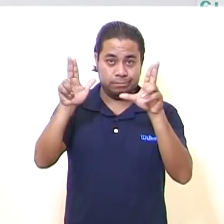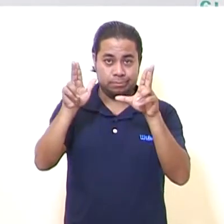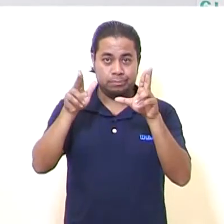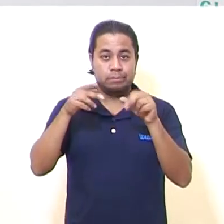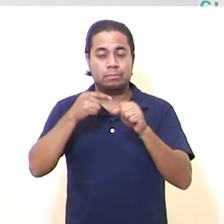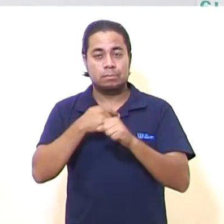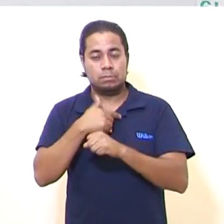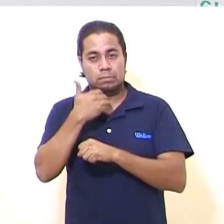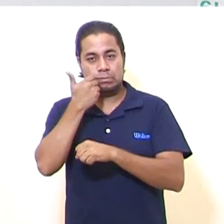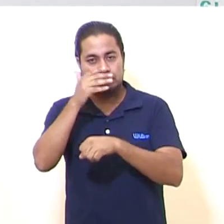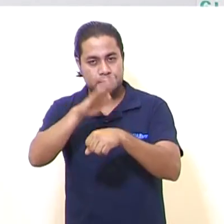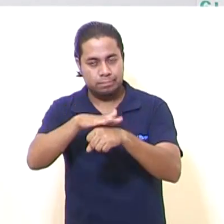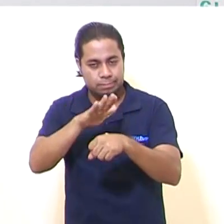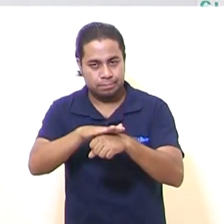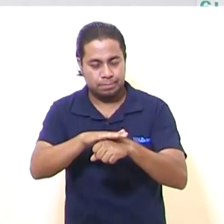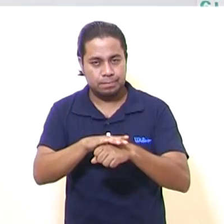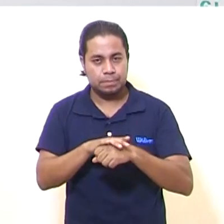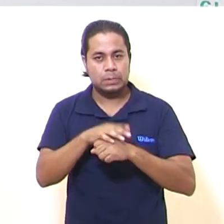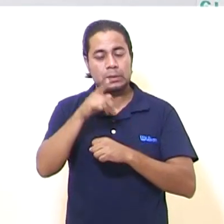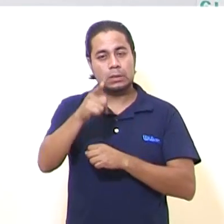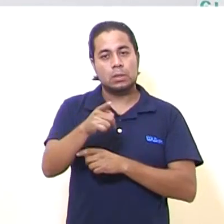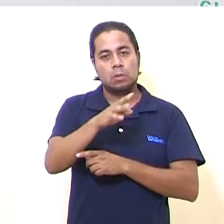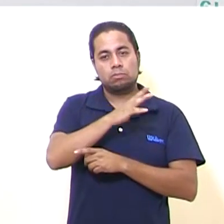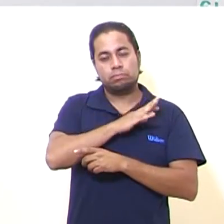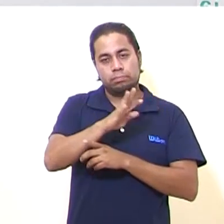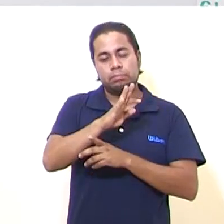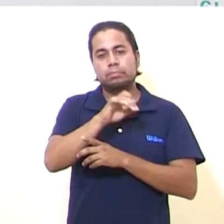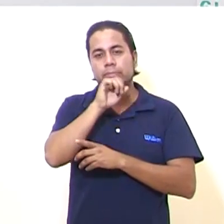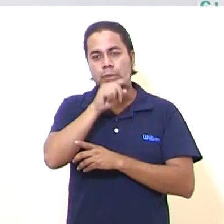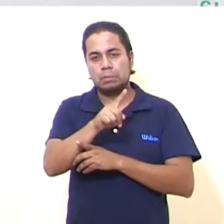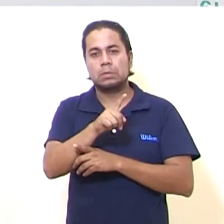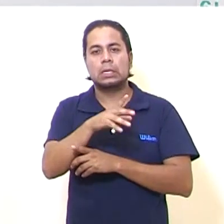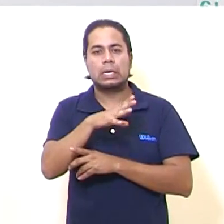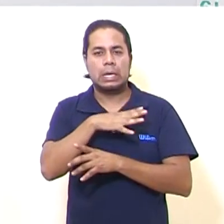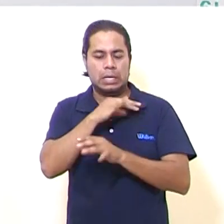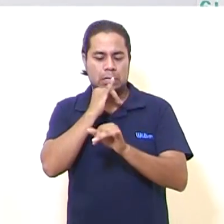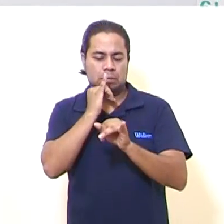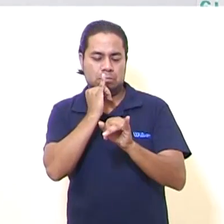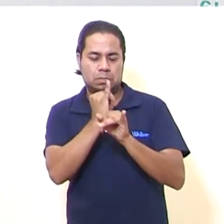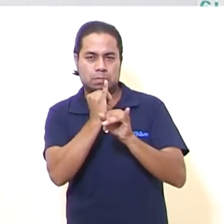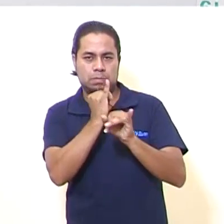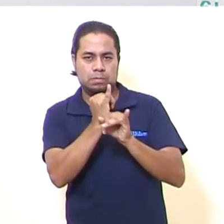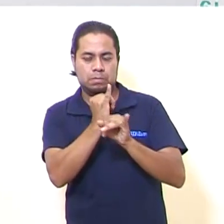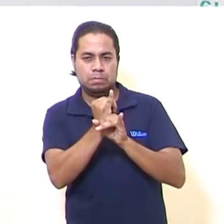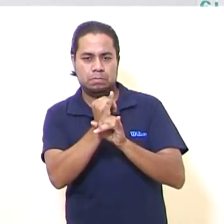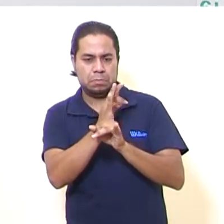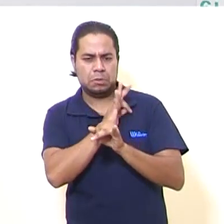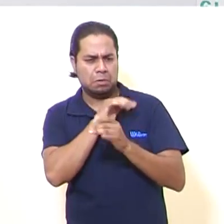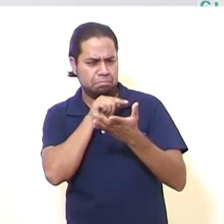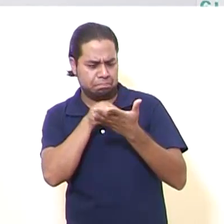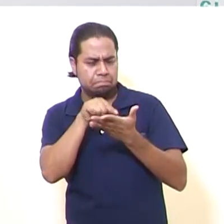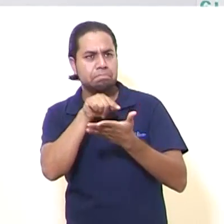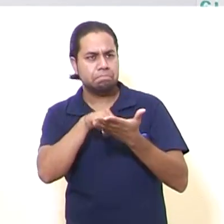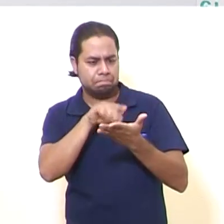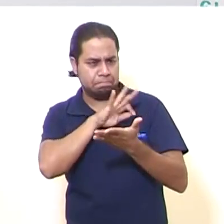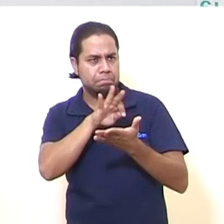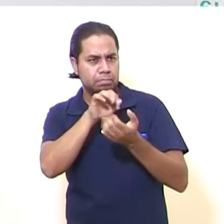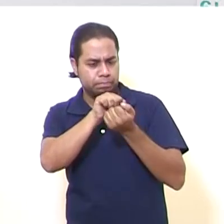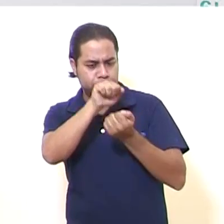quiero recordarte que tú puedes visitar nuestra página de internet en donde vas a poder